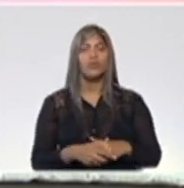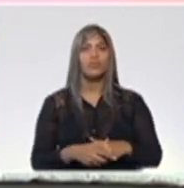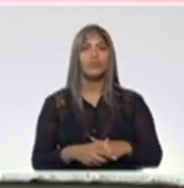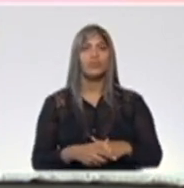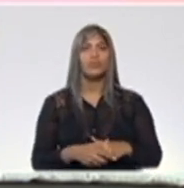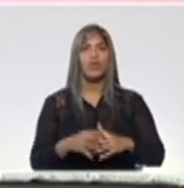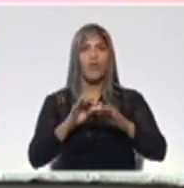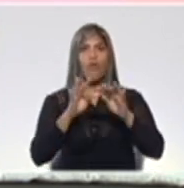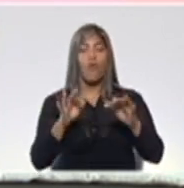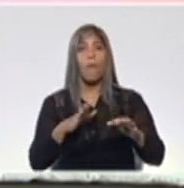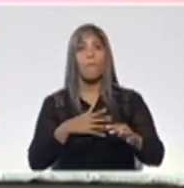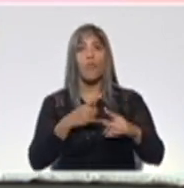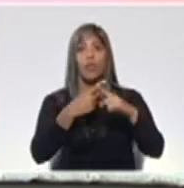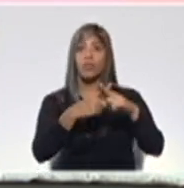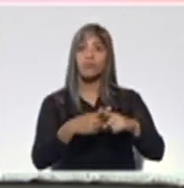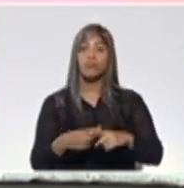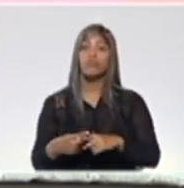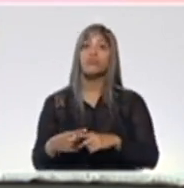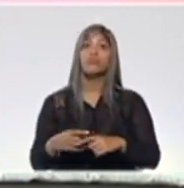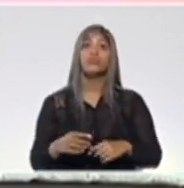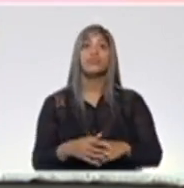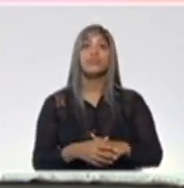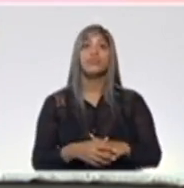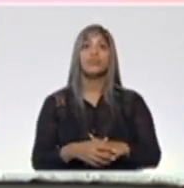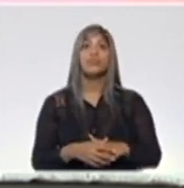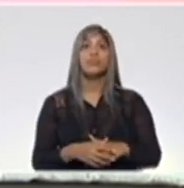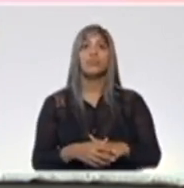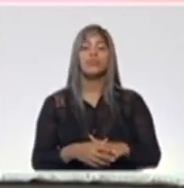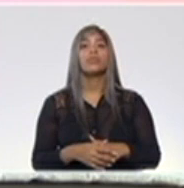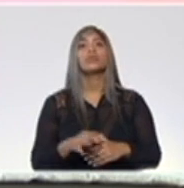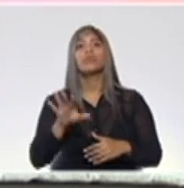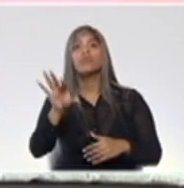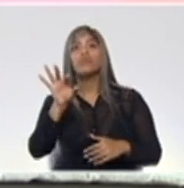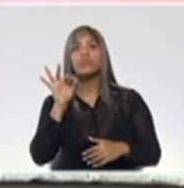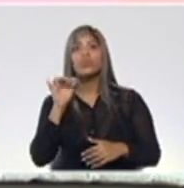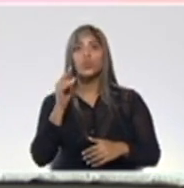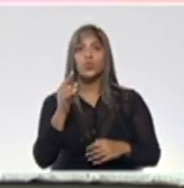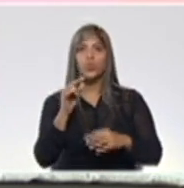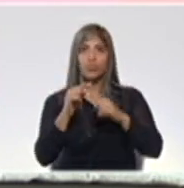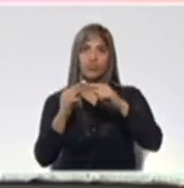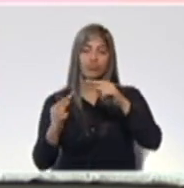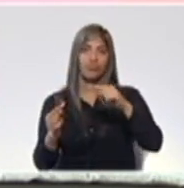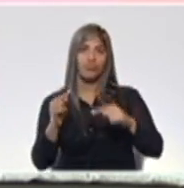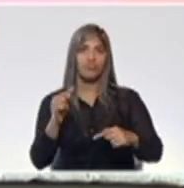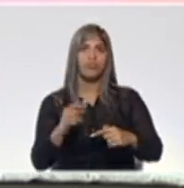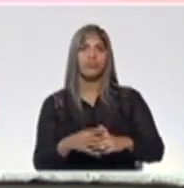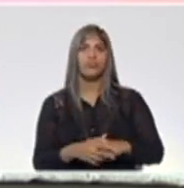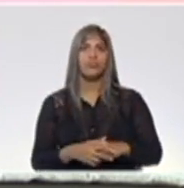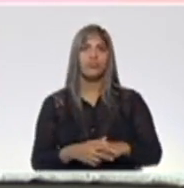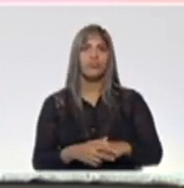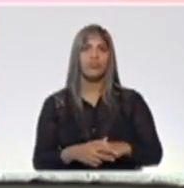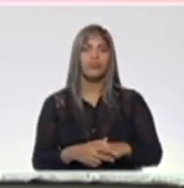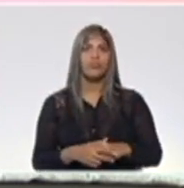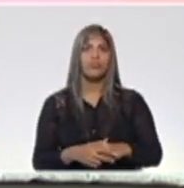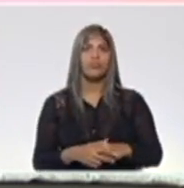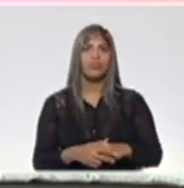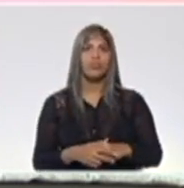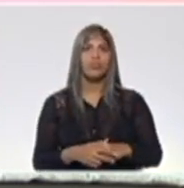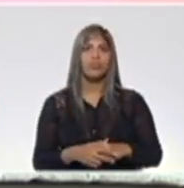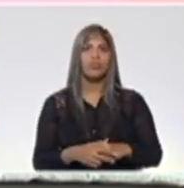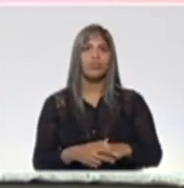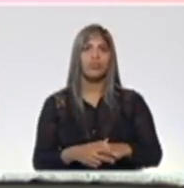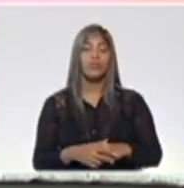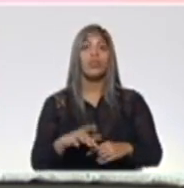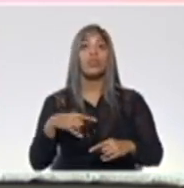Otra forma para calcular el perímetro sería tomando uno de sus lados, la longitud que tiene, y